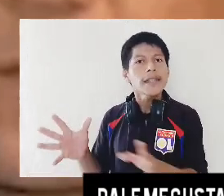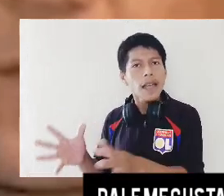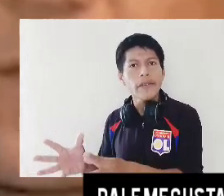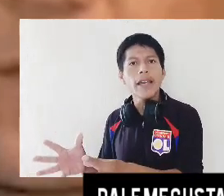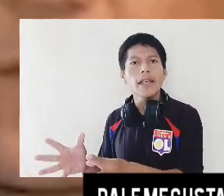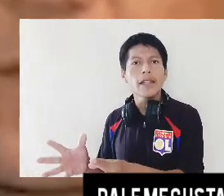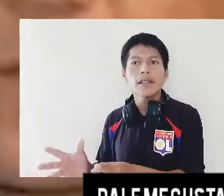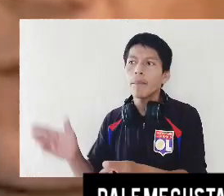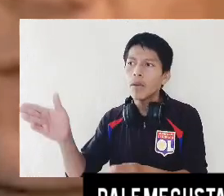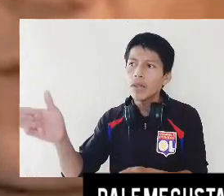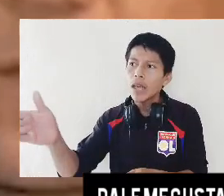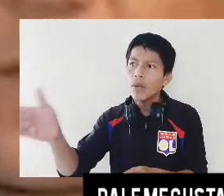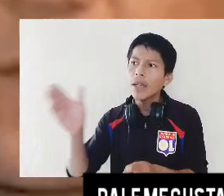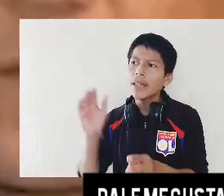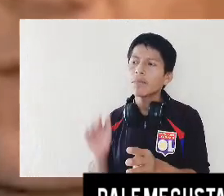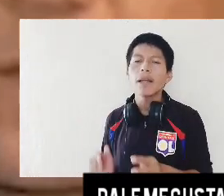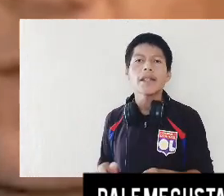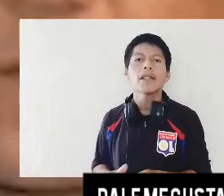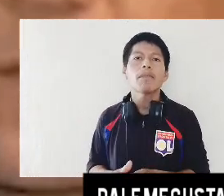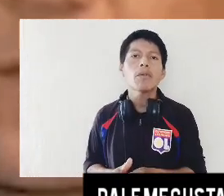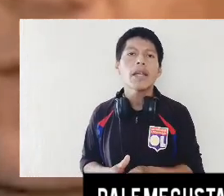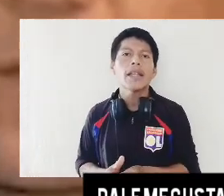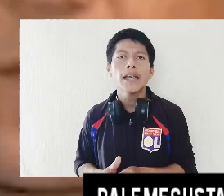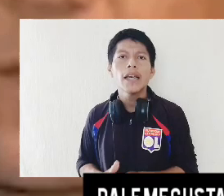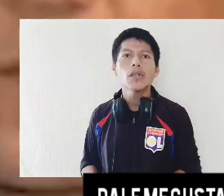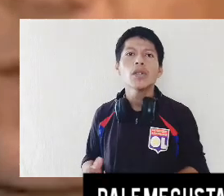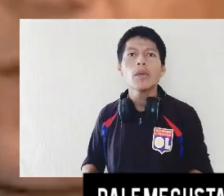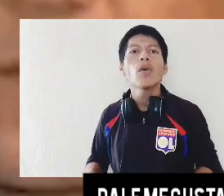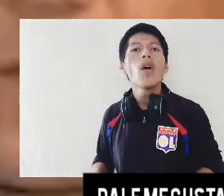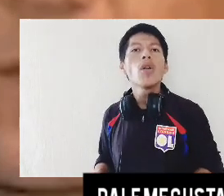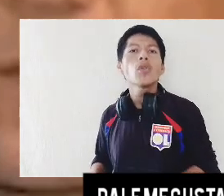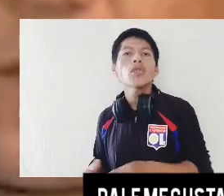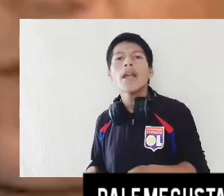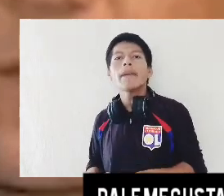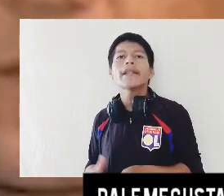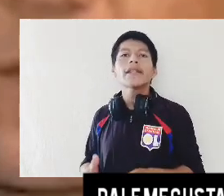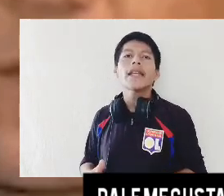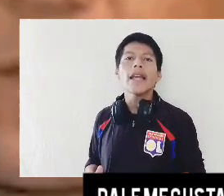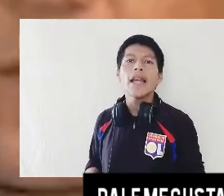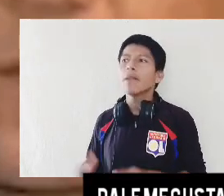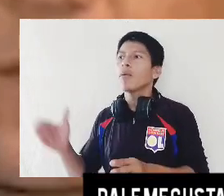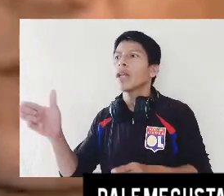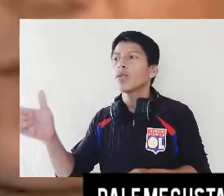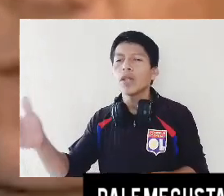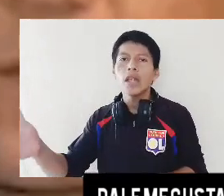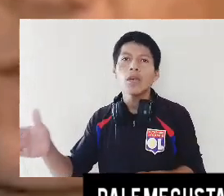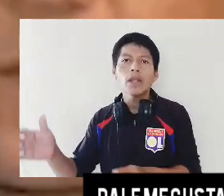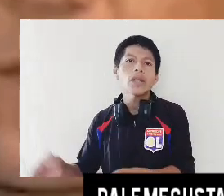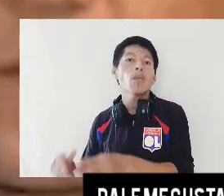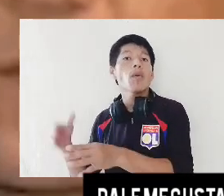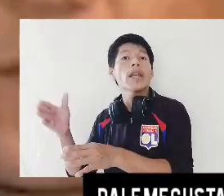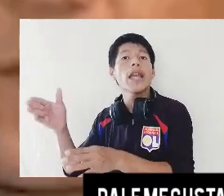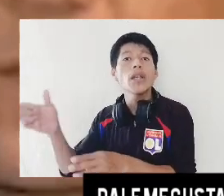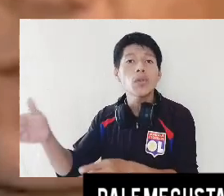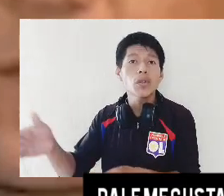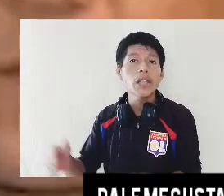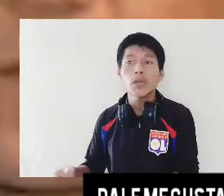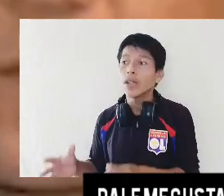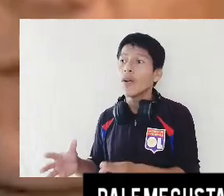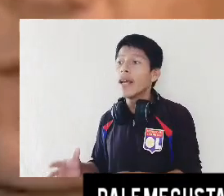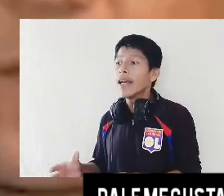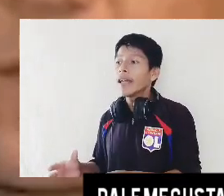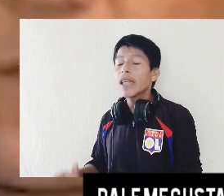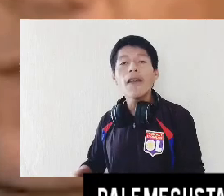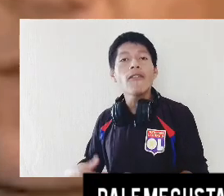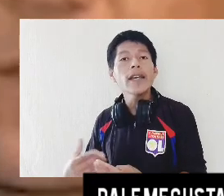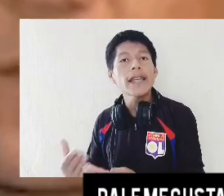Sí, está bien, también los delincuentes participaron en aquel entonces, pero no solamente señalar porque son delincuentes o porque ellos lo hicieron,